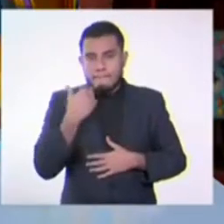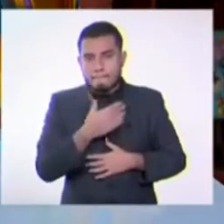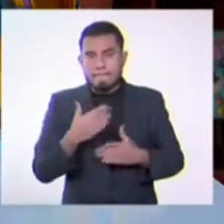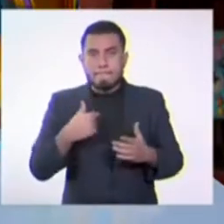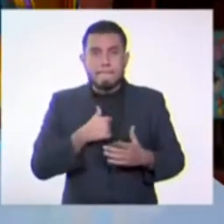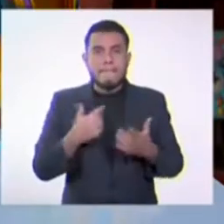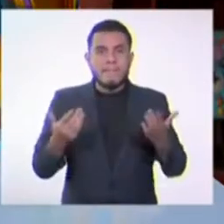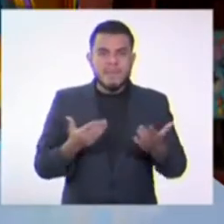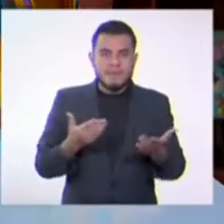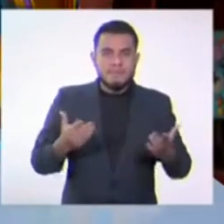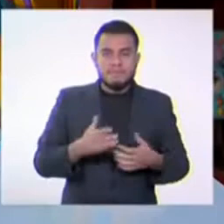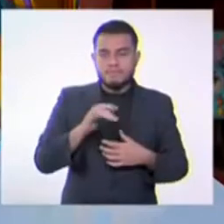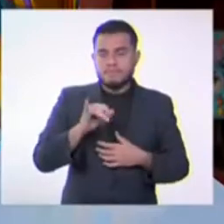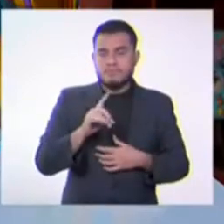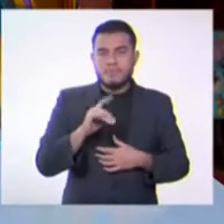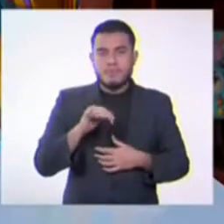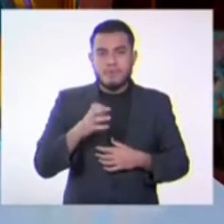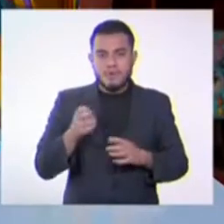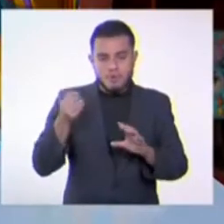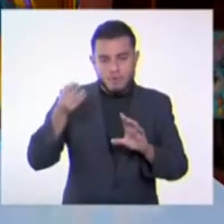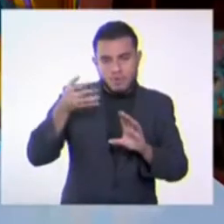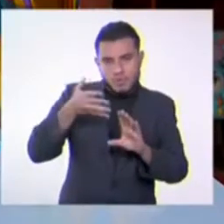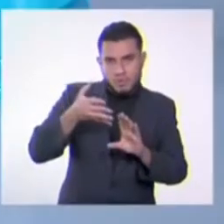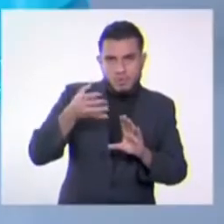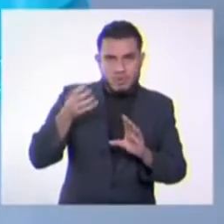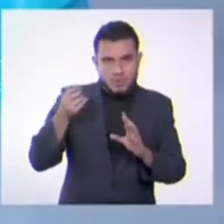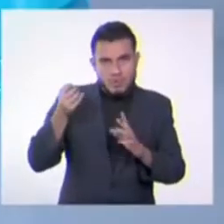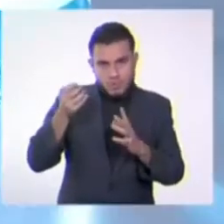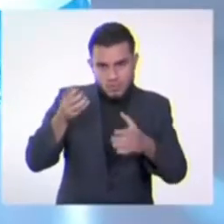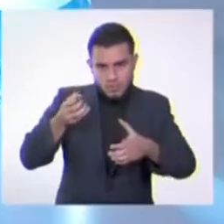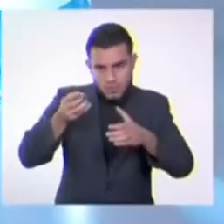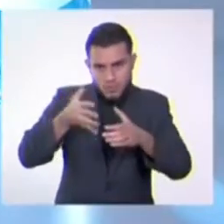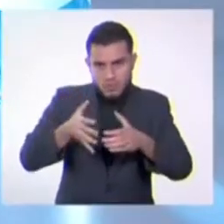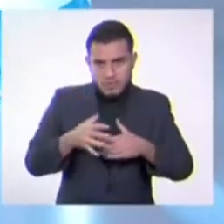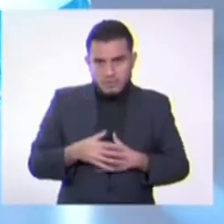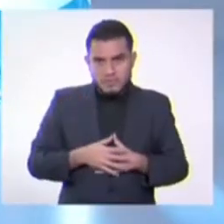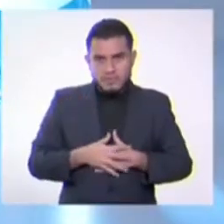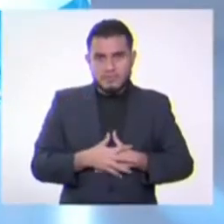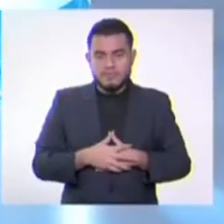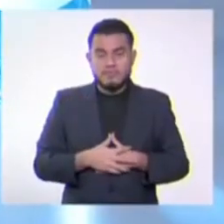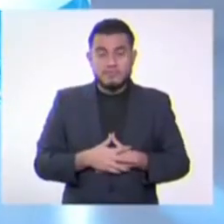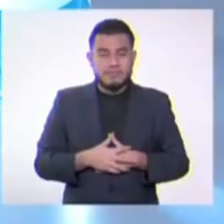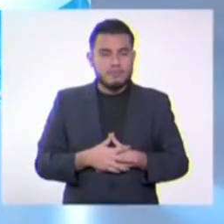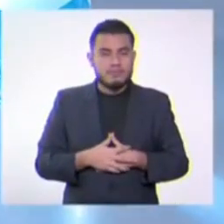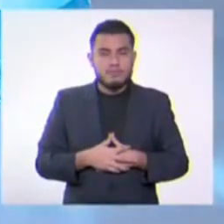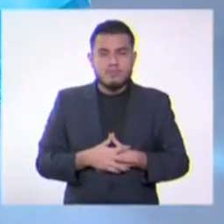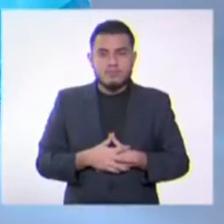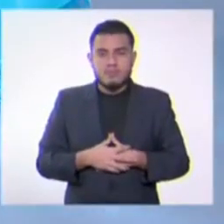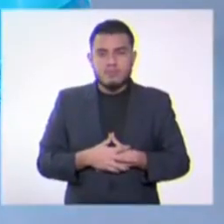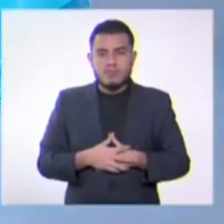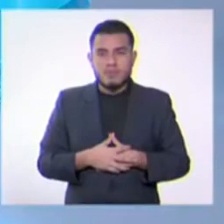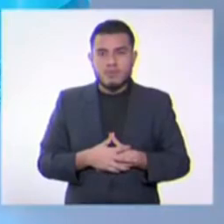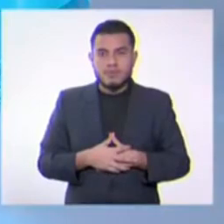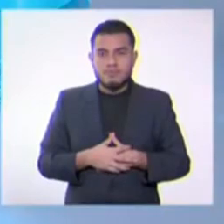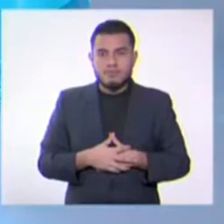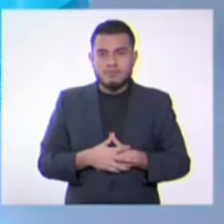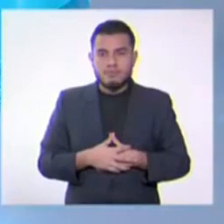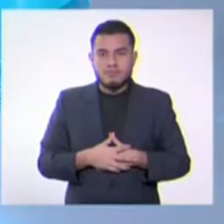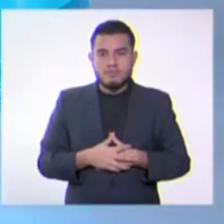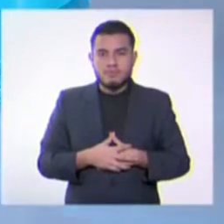hago incidir luz a través de ellas? Observa lo siguiente. Vemos cómo la luz va